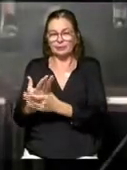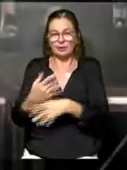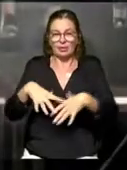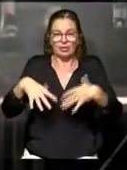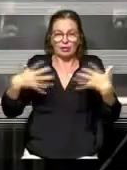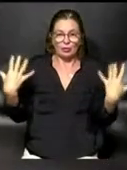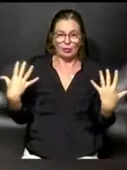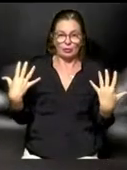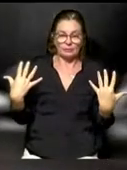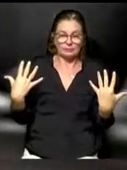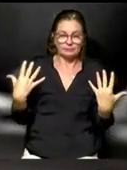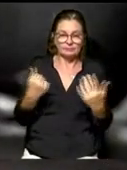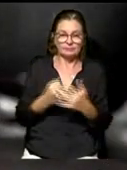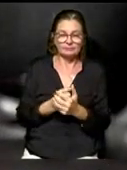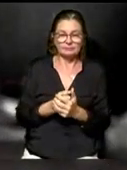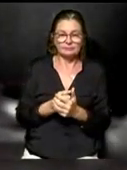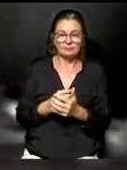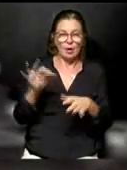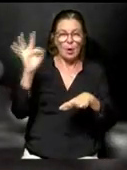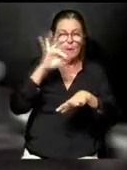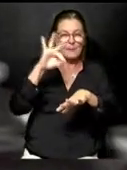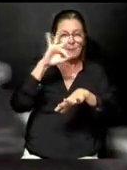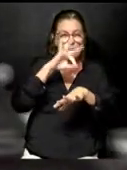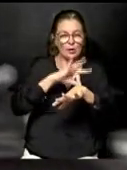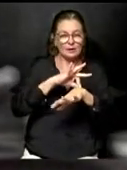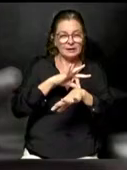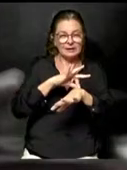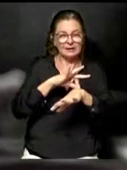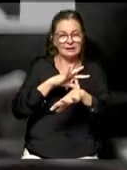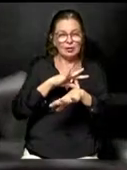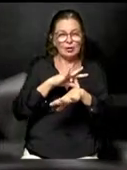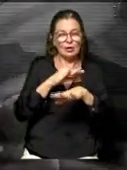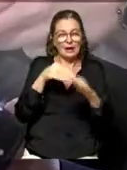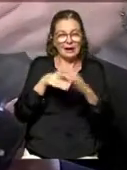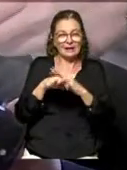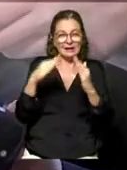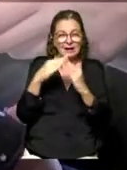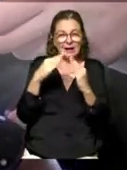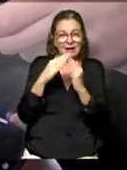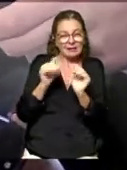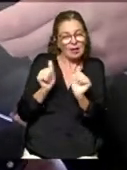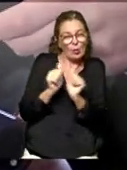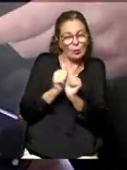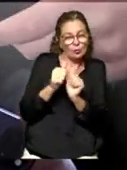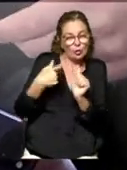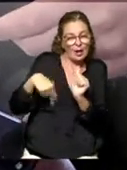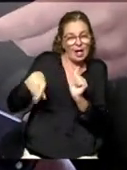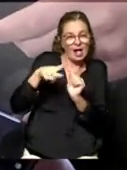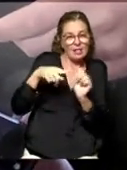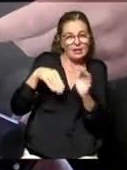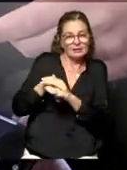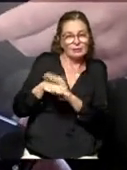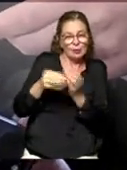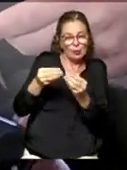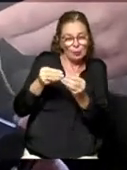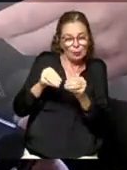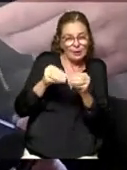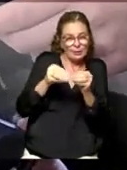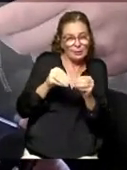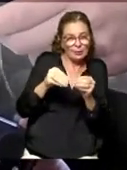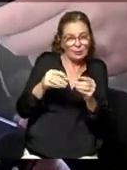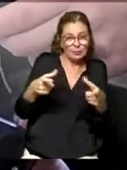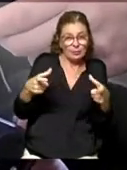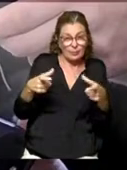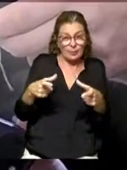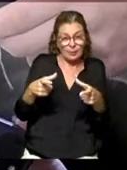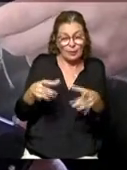todo. Un mosquito sumamente doméstico que vive con nosotros, que pone sus huevos en los recipientes que nosotros